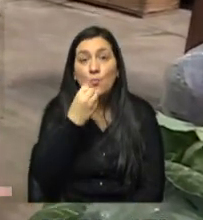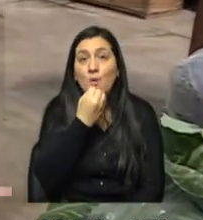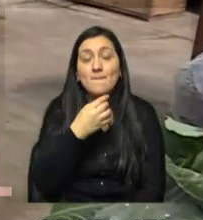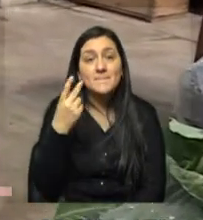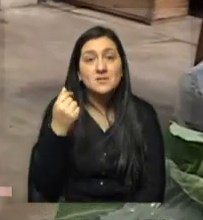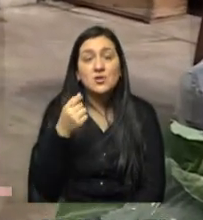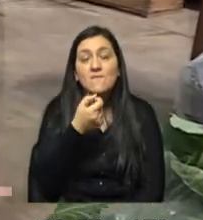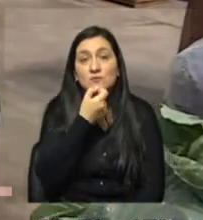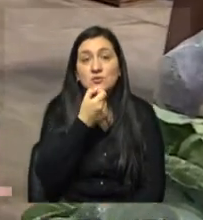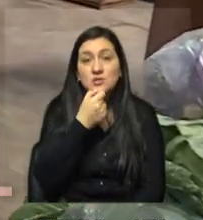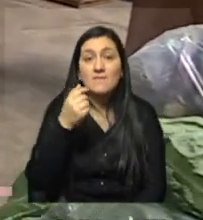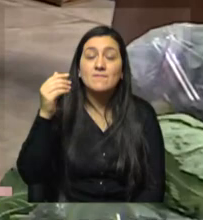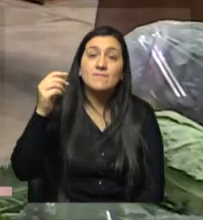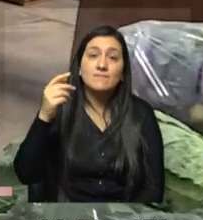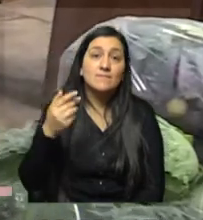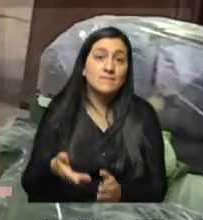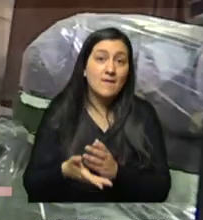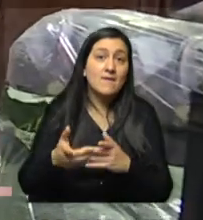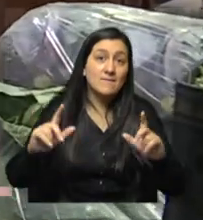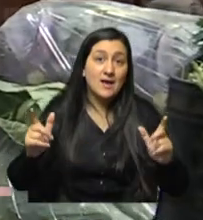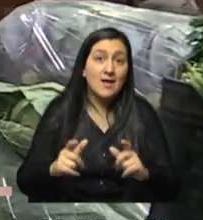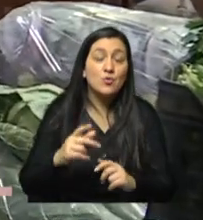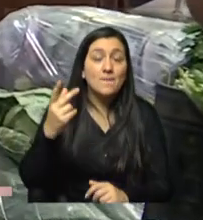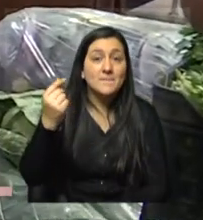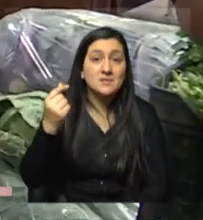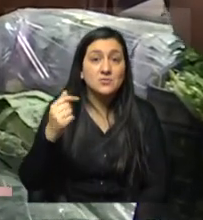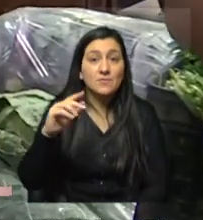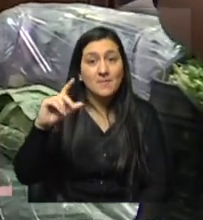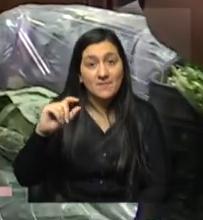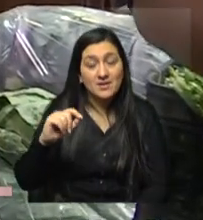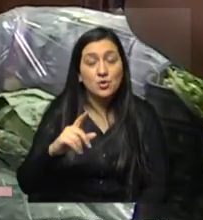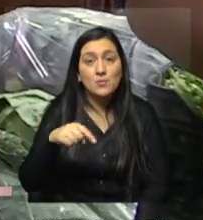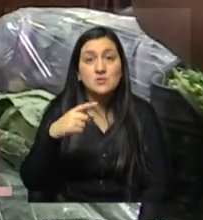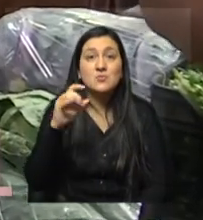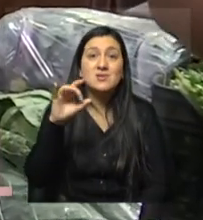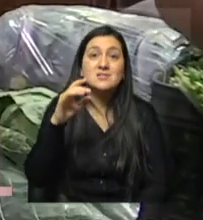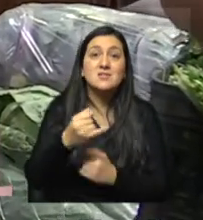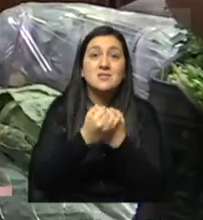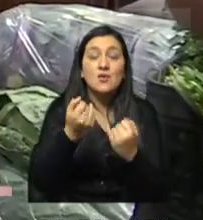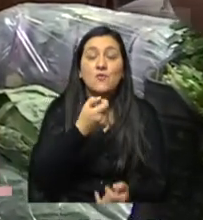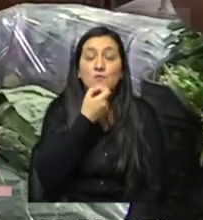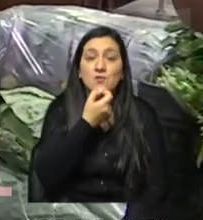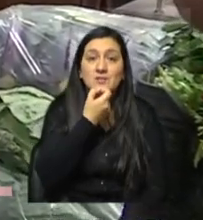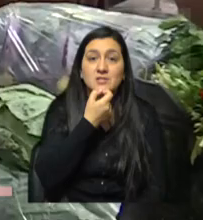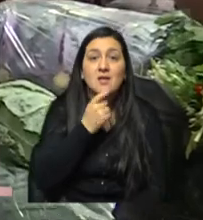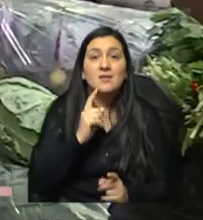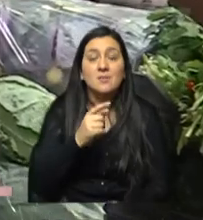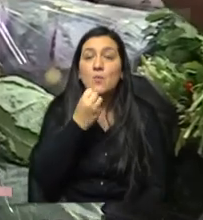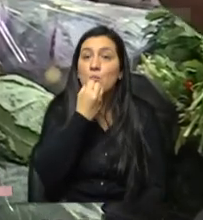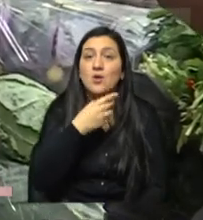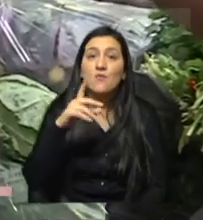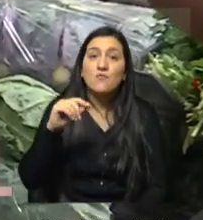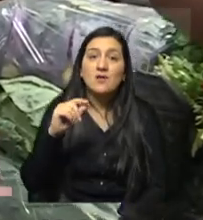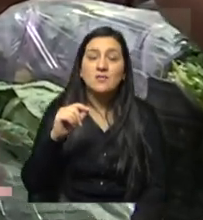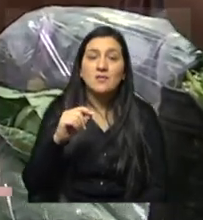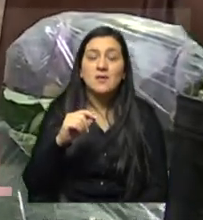frutilla ya sigue a la baja, así que capaz que seguiremos los próximos 15 días con frutilla. Muy buena oferta también, ahora empezamos con